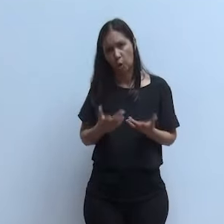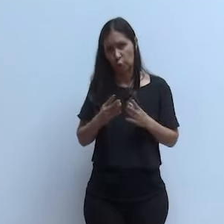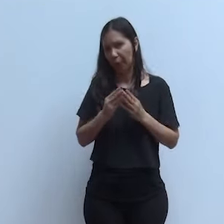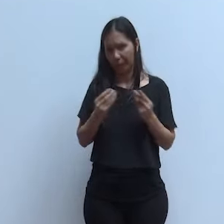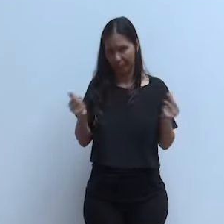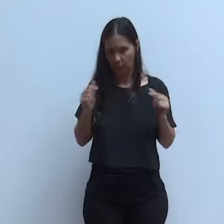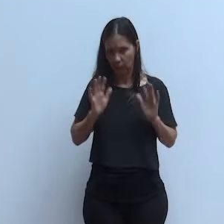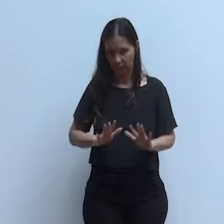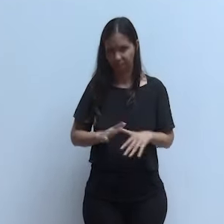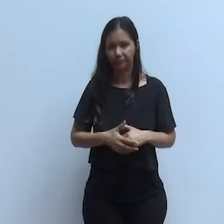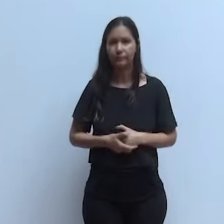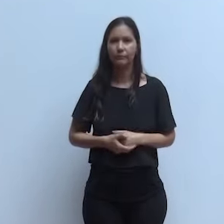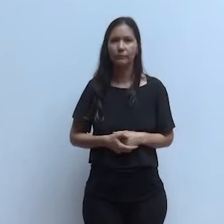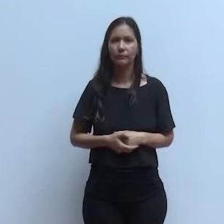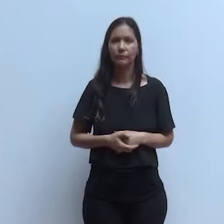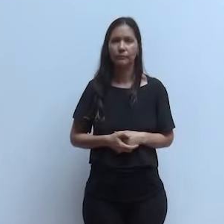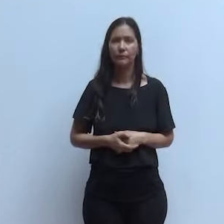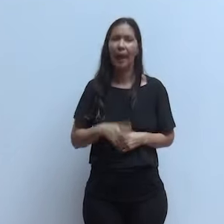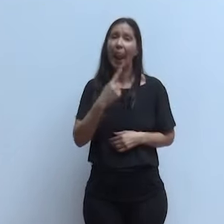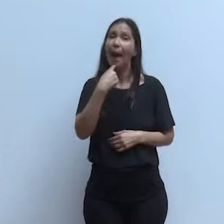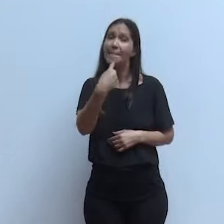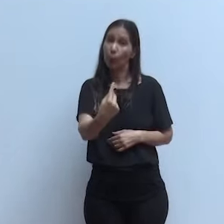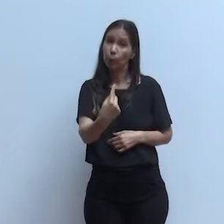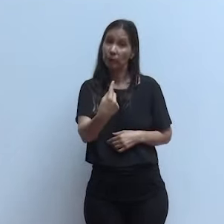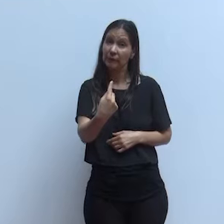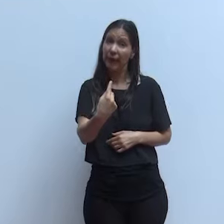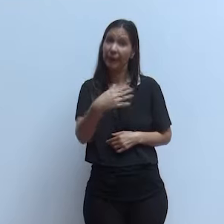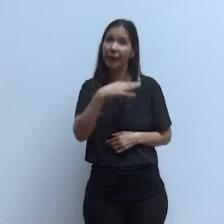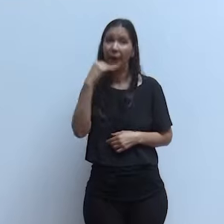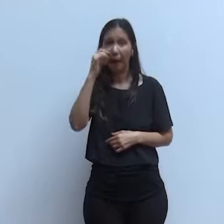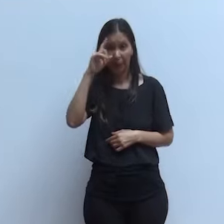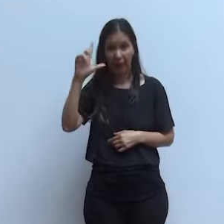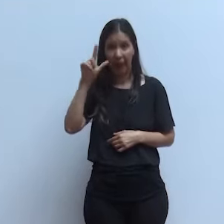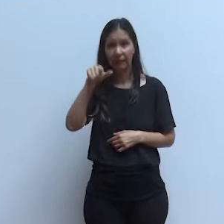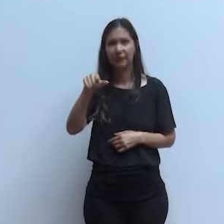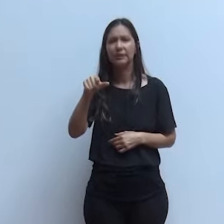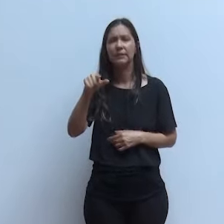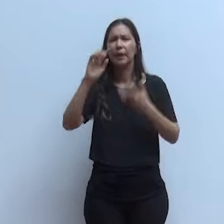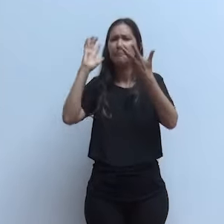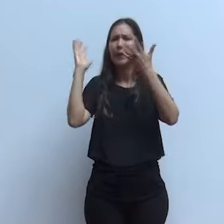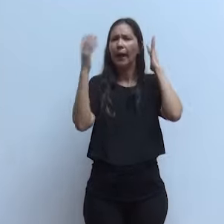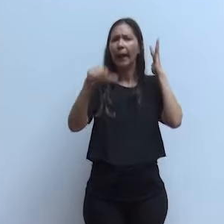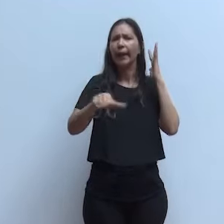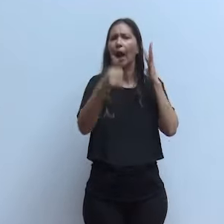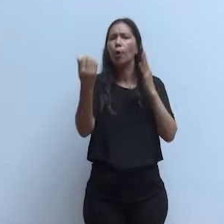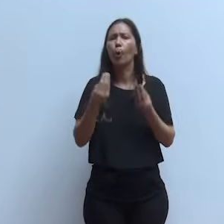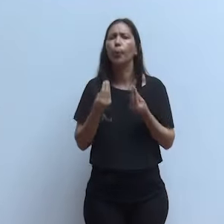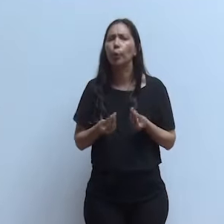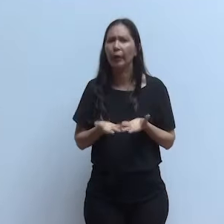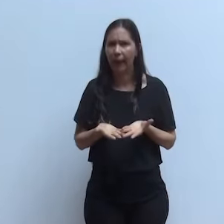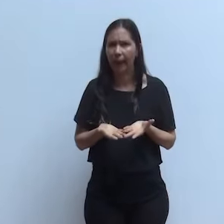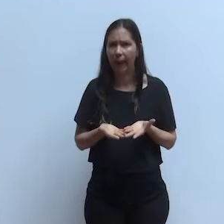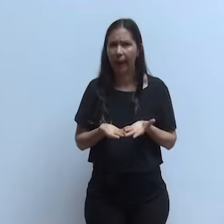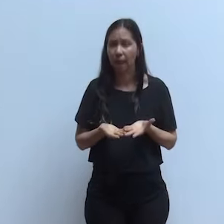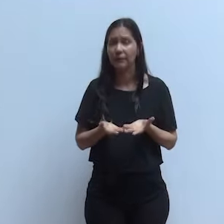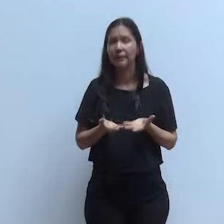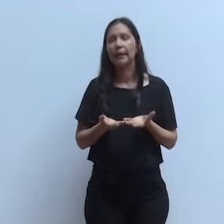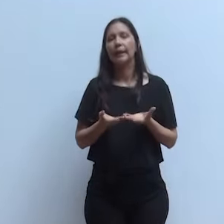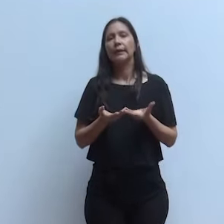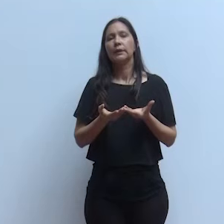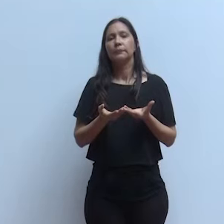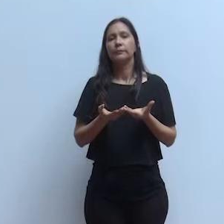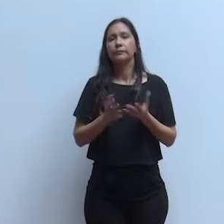digo la pregunta que se hace Javier Por qué ganó mi ley que es como también decir bueno